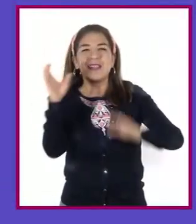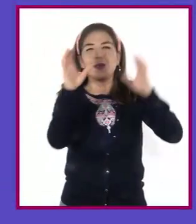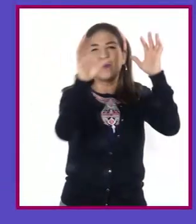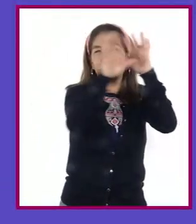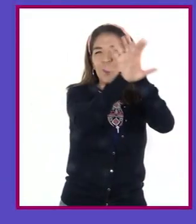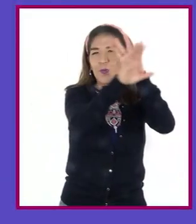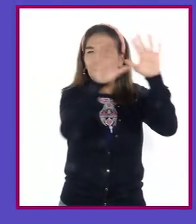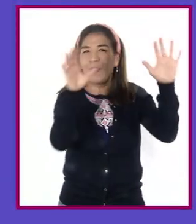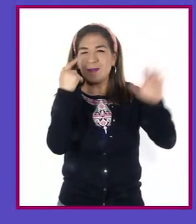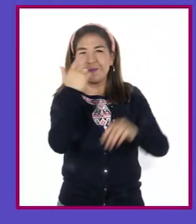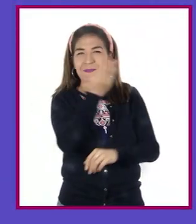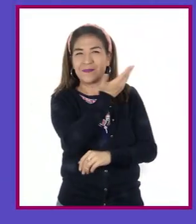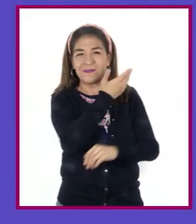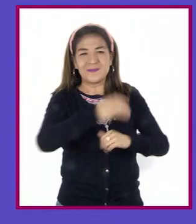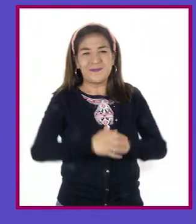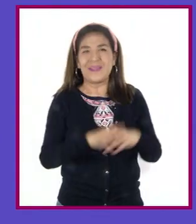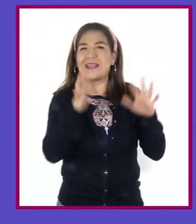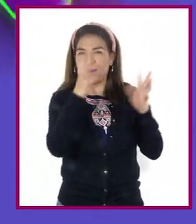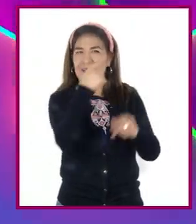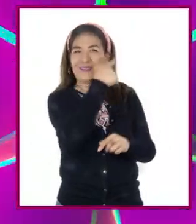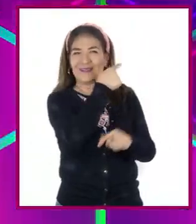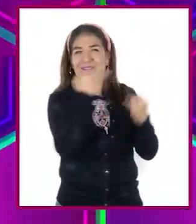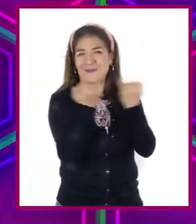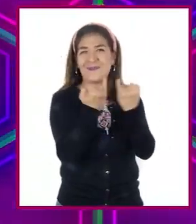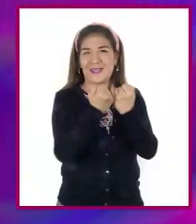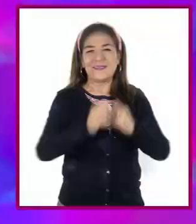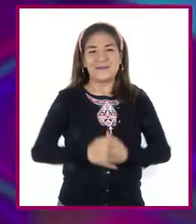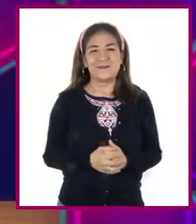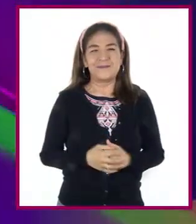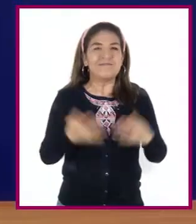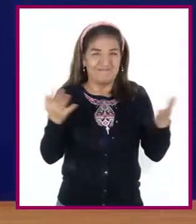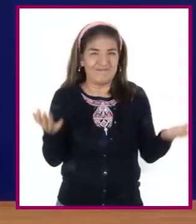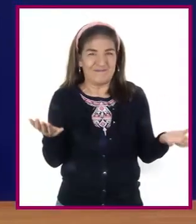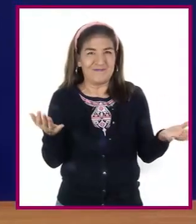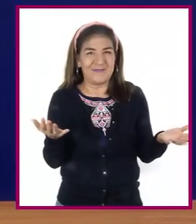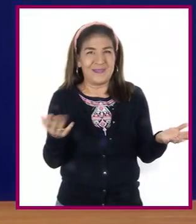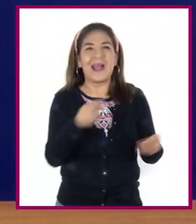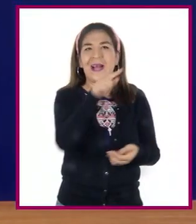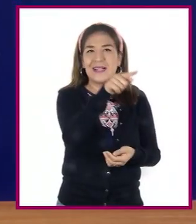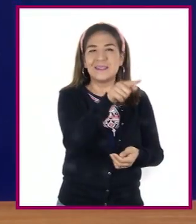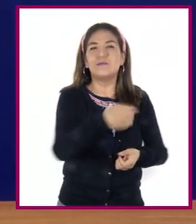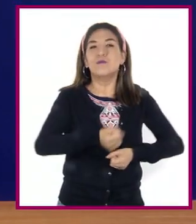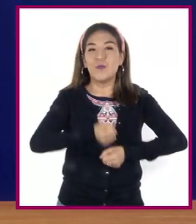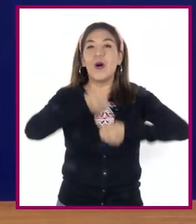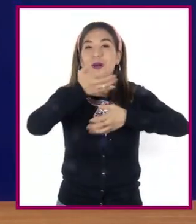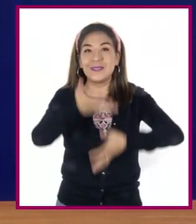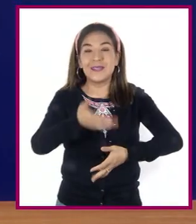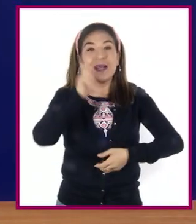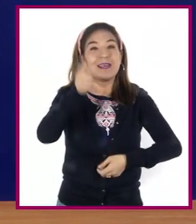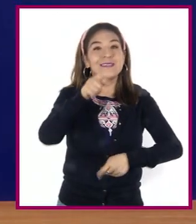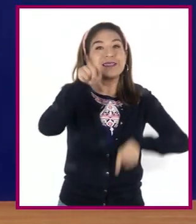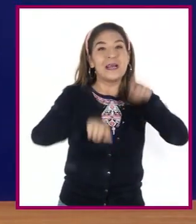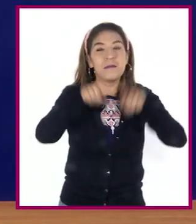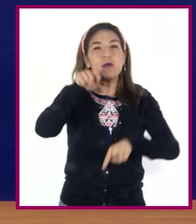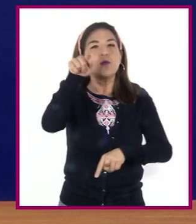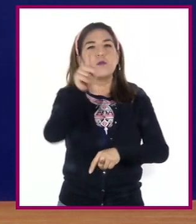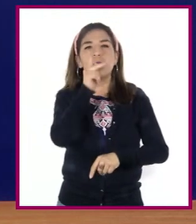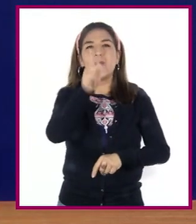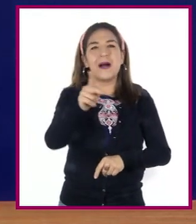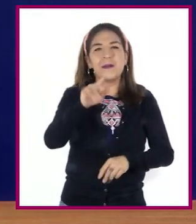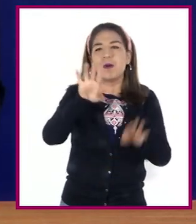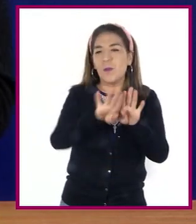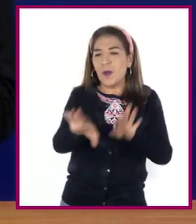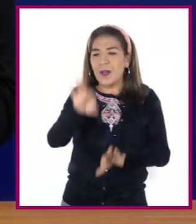así? Ándele, algo así. ¿Ves? Eso es la poesía, la capacidad de elegir ciertas palabras